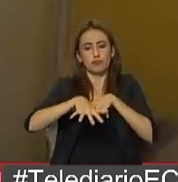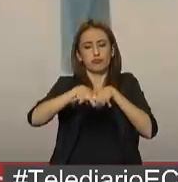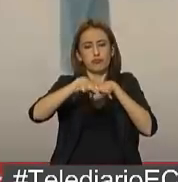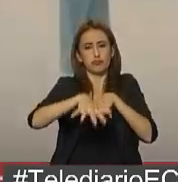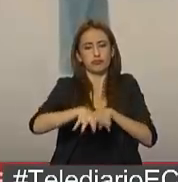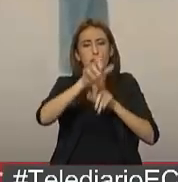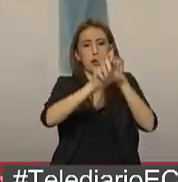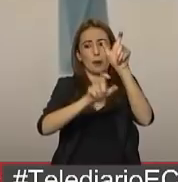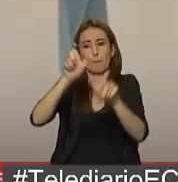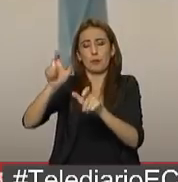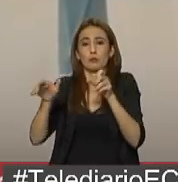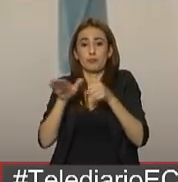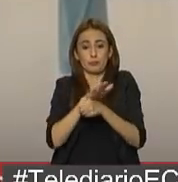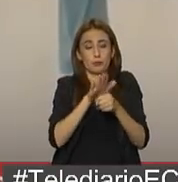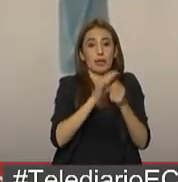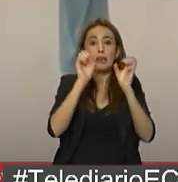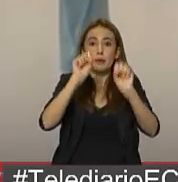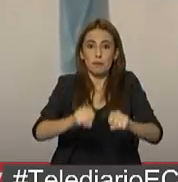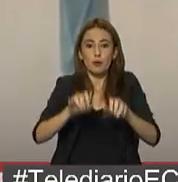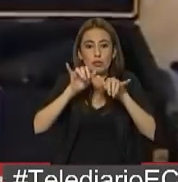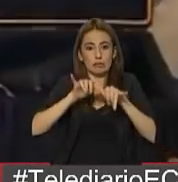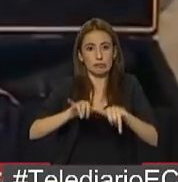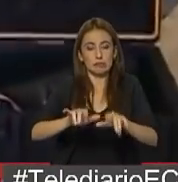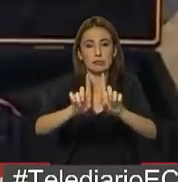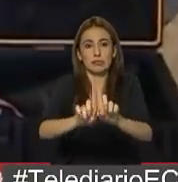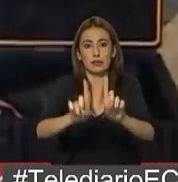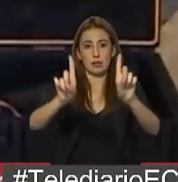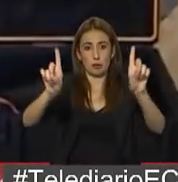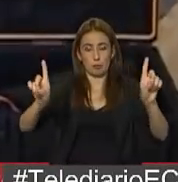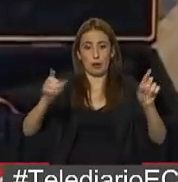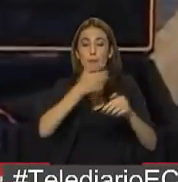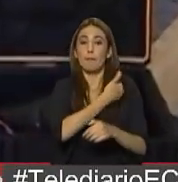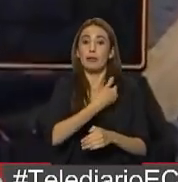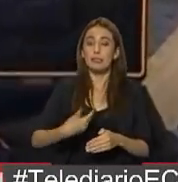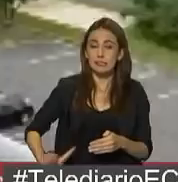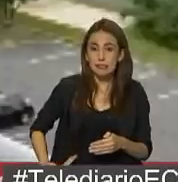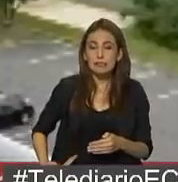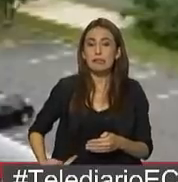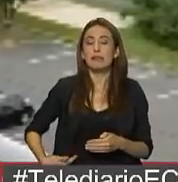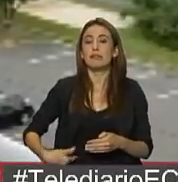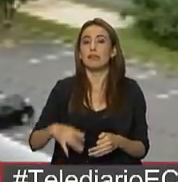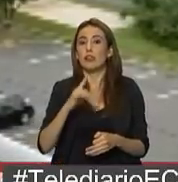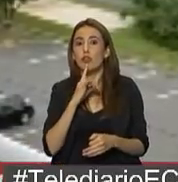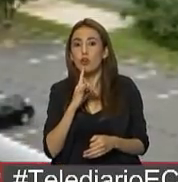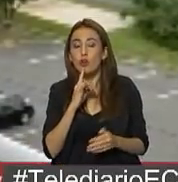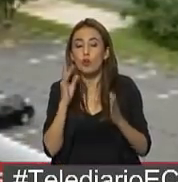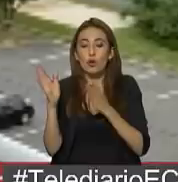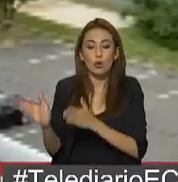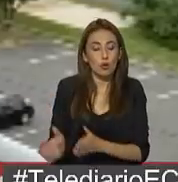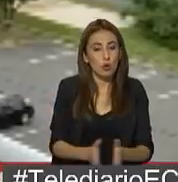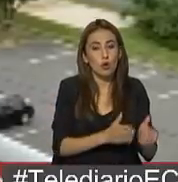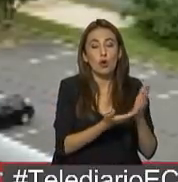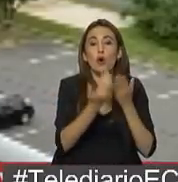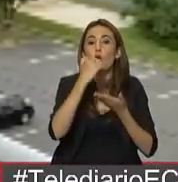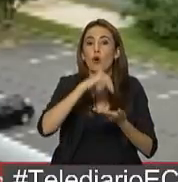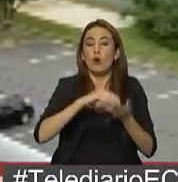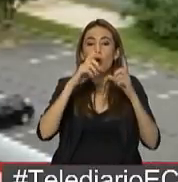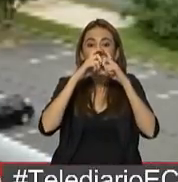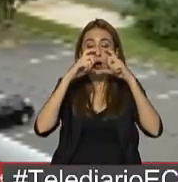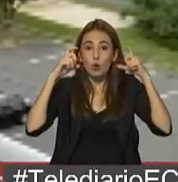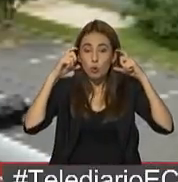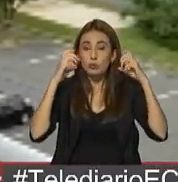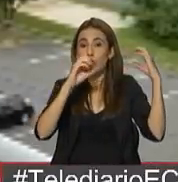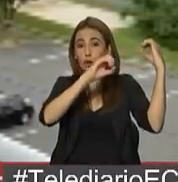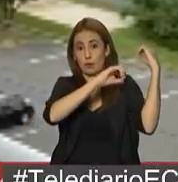el recomendado distanciamiento físico, el presidente Donald Trump y su equipo de campaña no han dicho si van a exigir el uso de mascarillas o